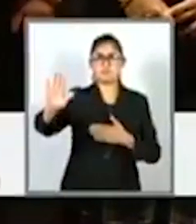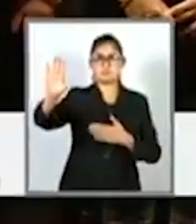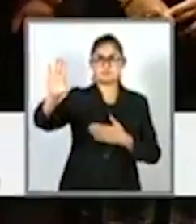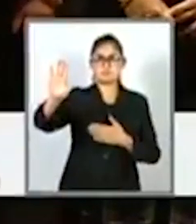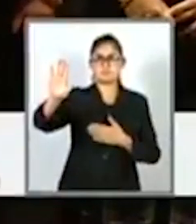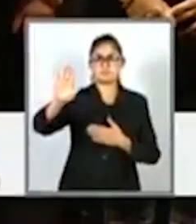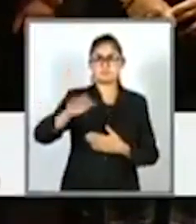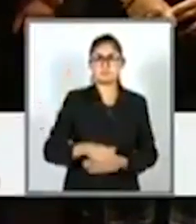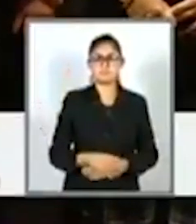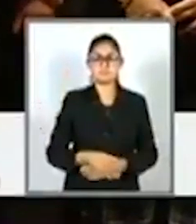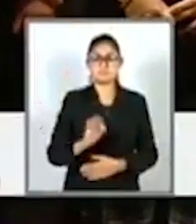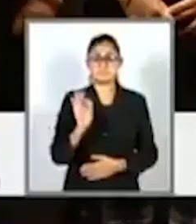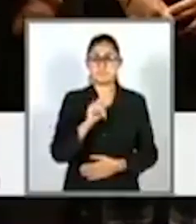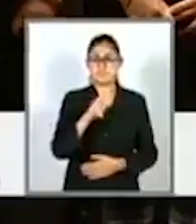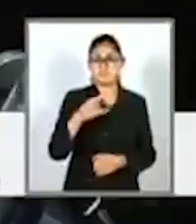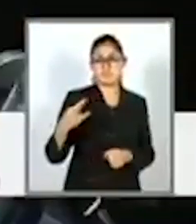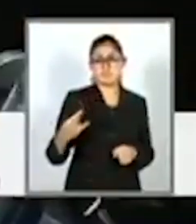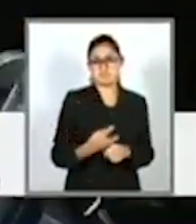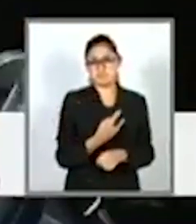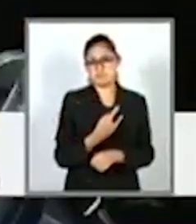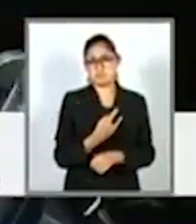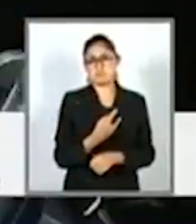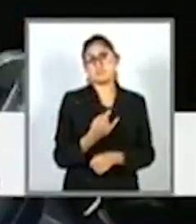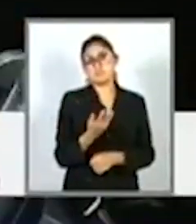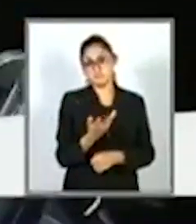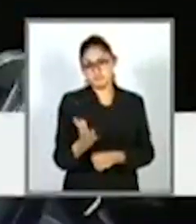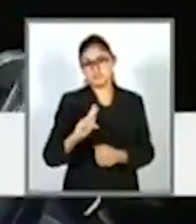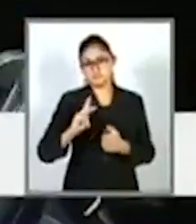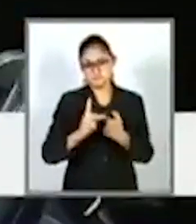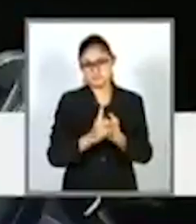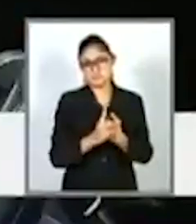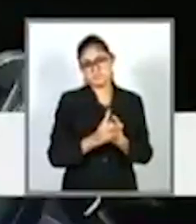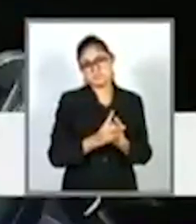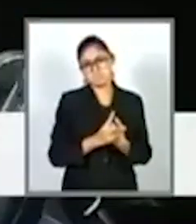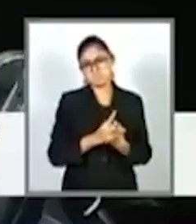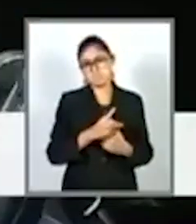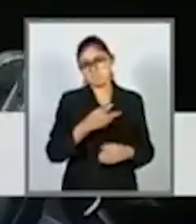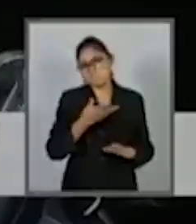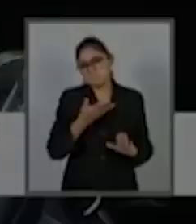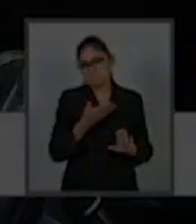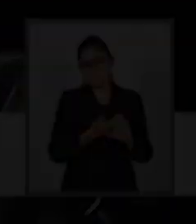si así no lo hiciera que la nación se lo demande notimex